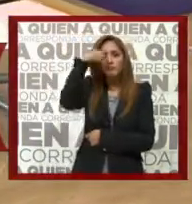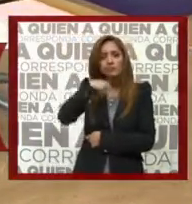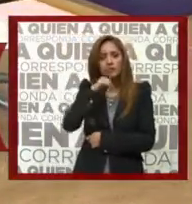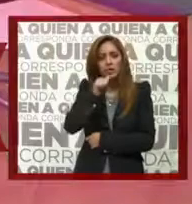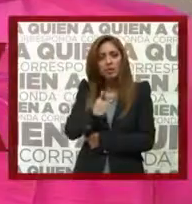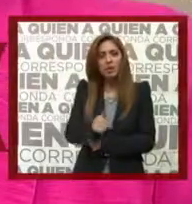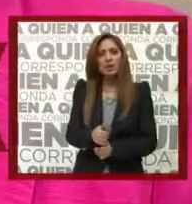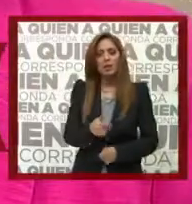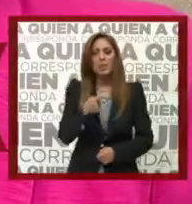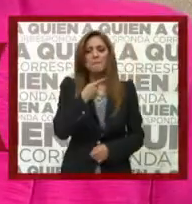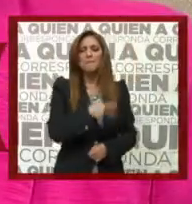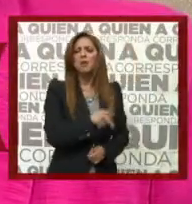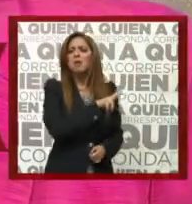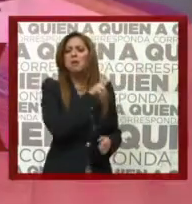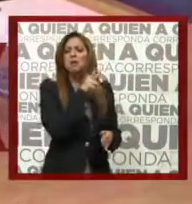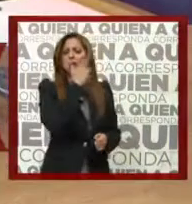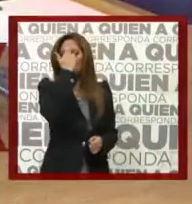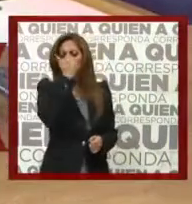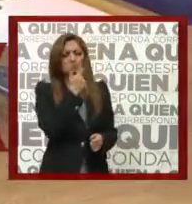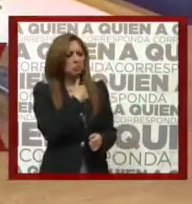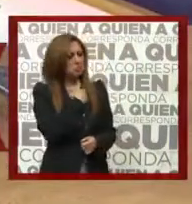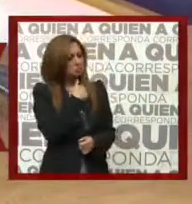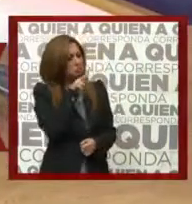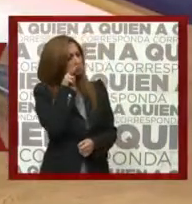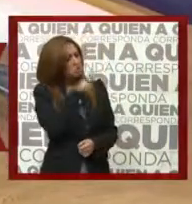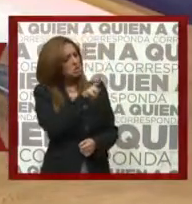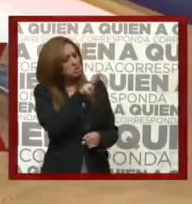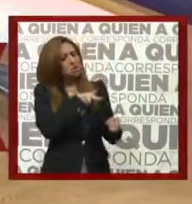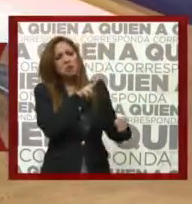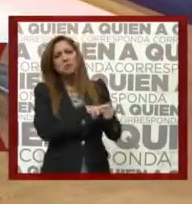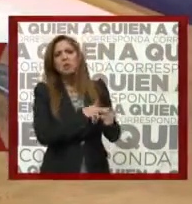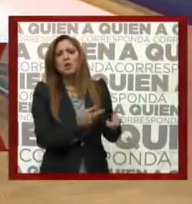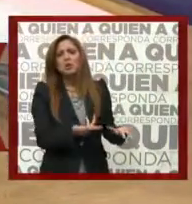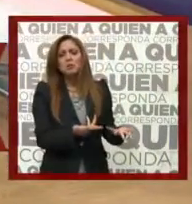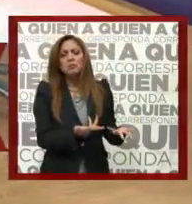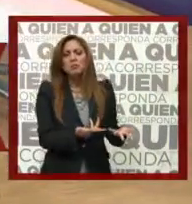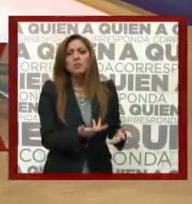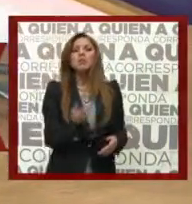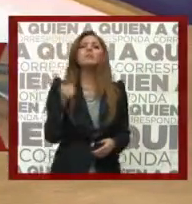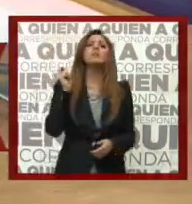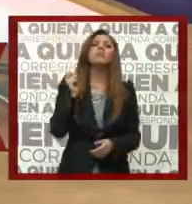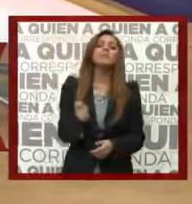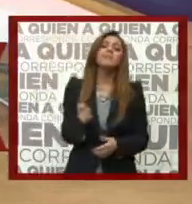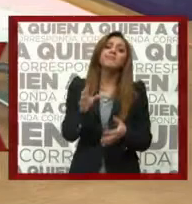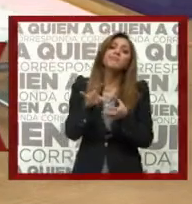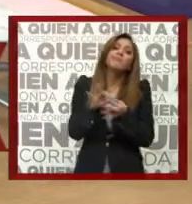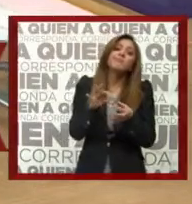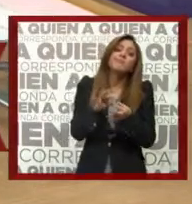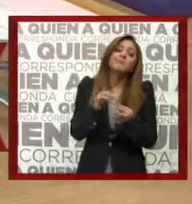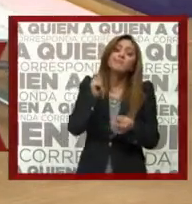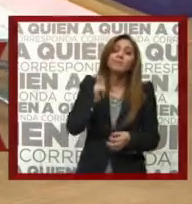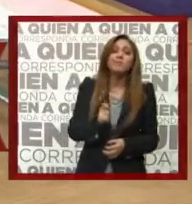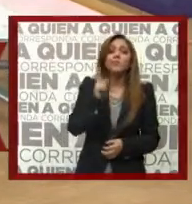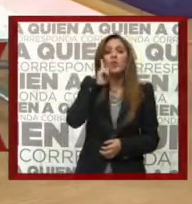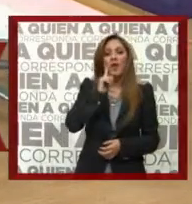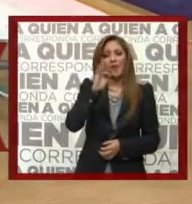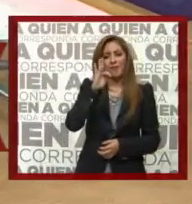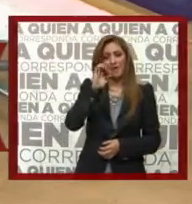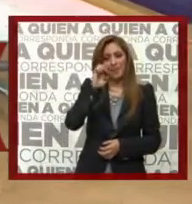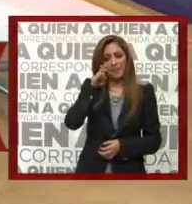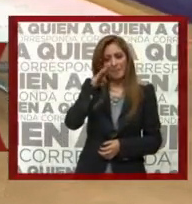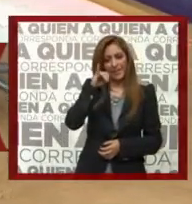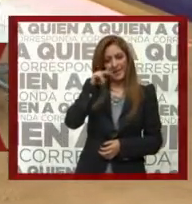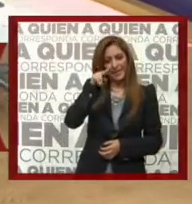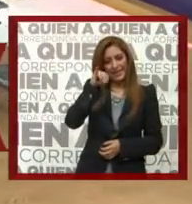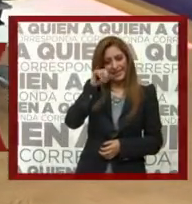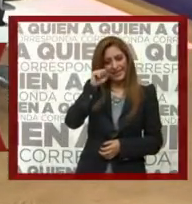una razón que no es natural, pues así es la cosa. Alda Facio habla mucho de eso, ella es feminista. Fíjate que feminista